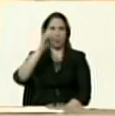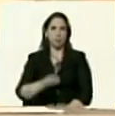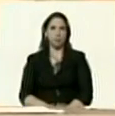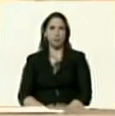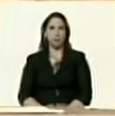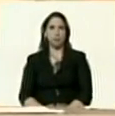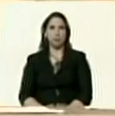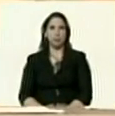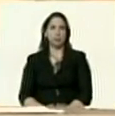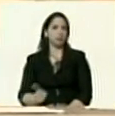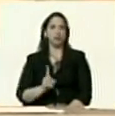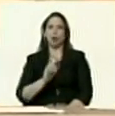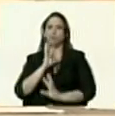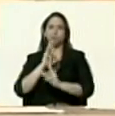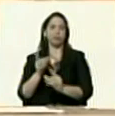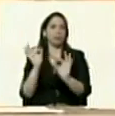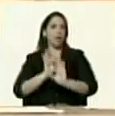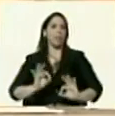No comment.